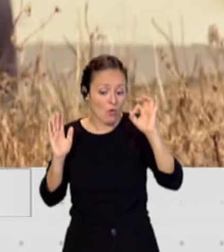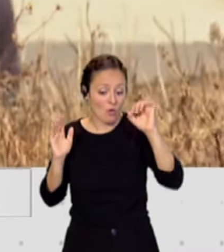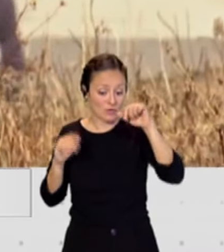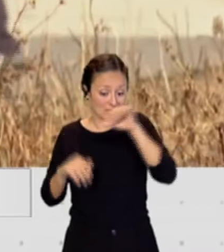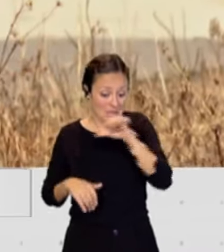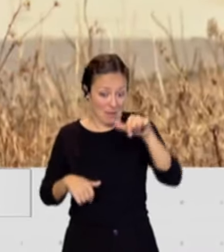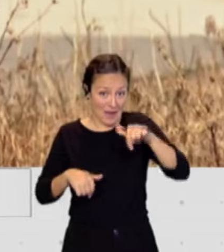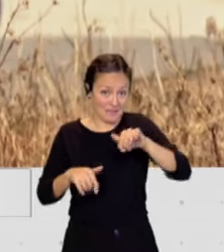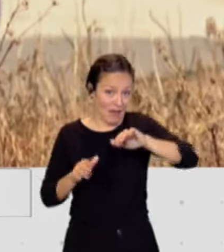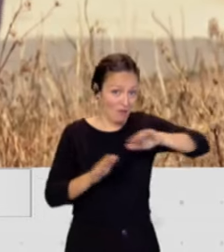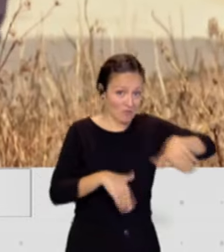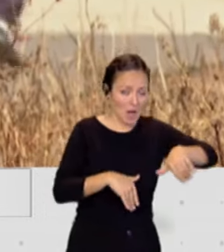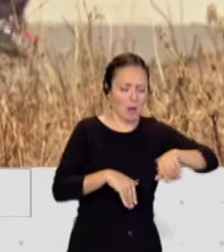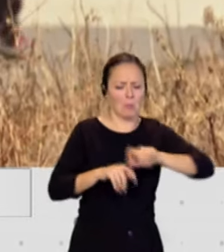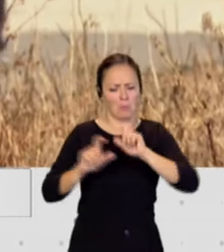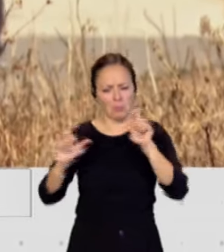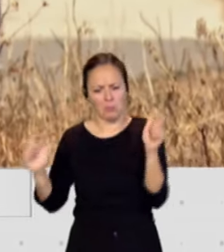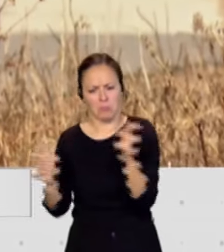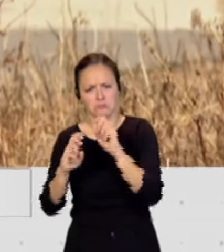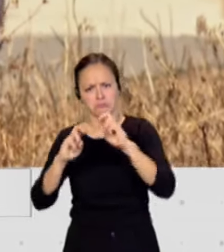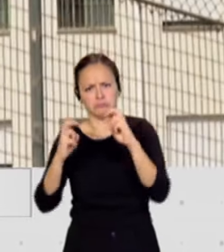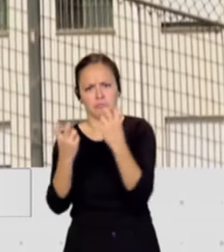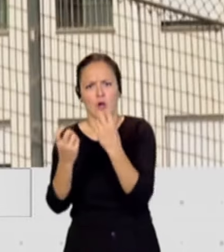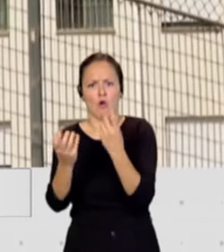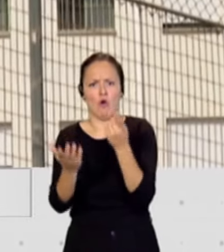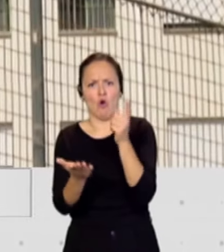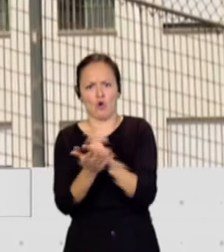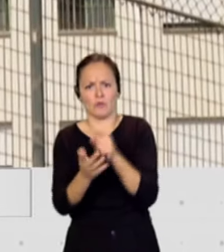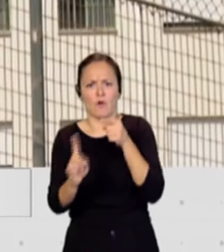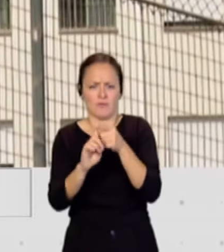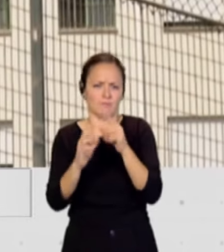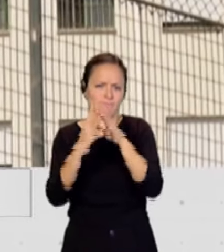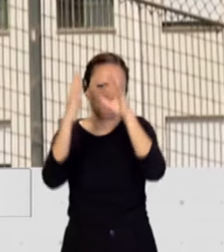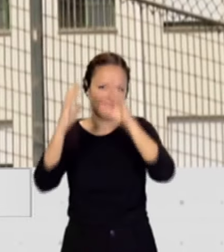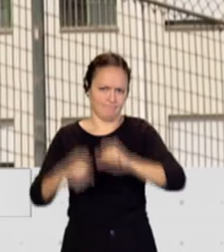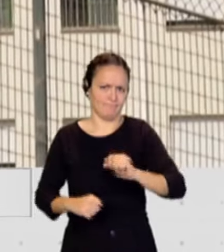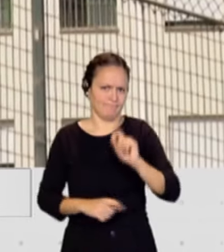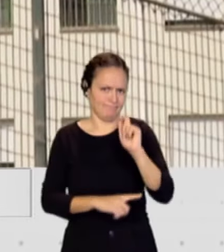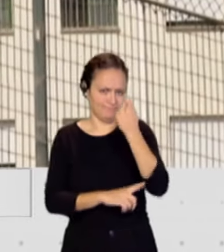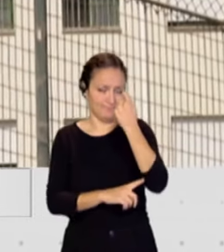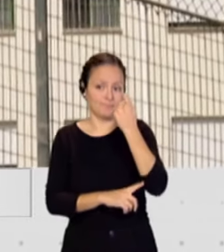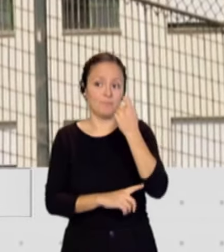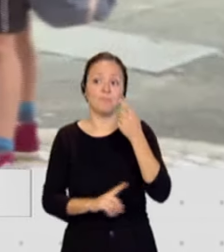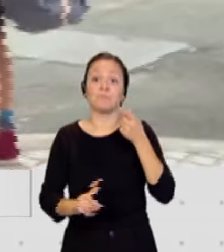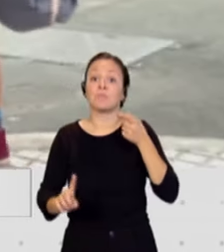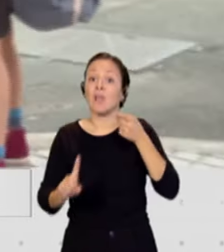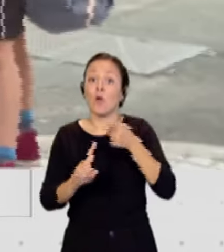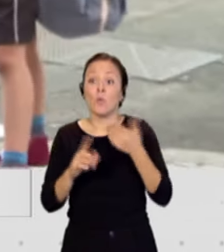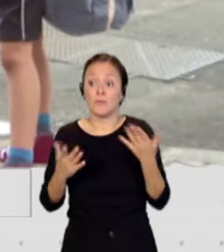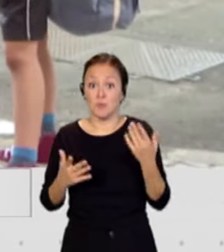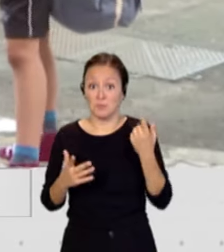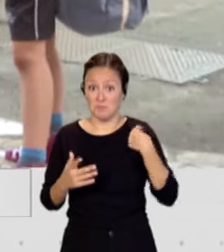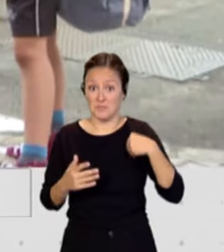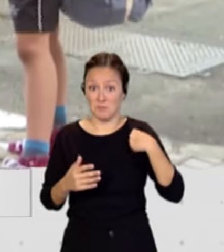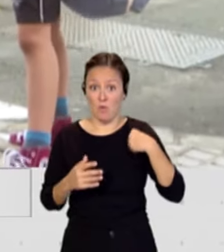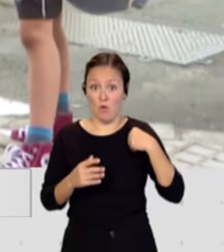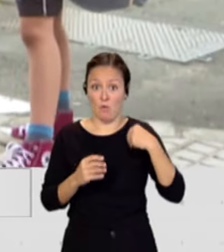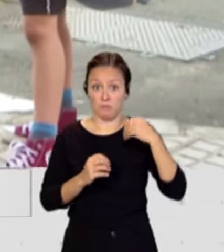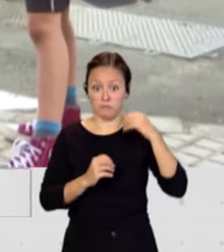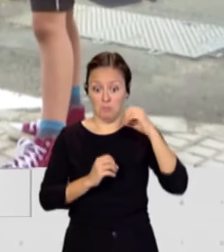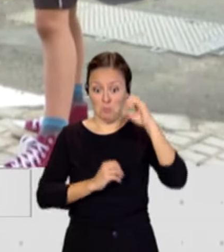semana volver a sentarnos para llegar a un acuerdo con el objetivo de esa bajada de ratio que tiene que ser